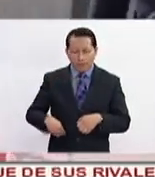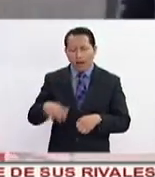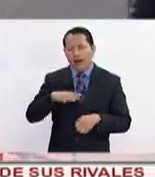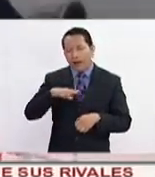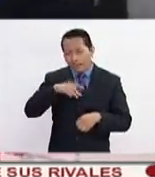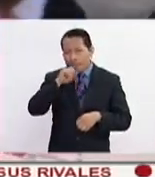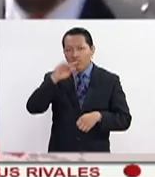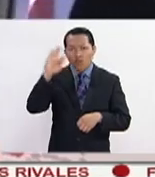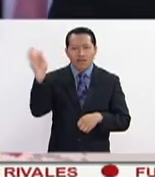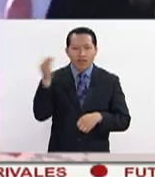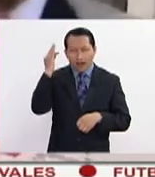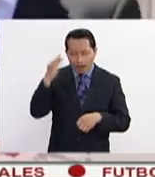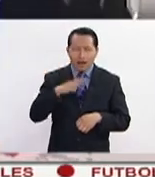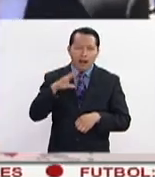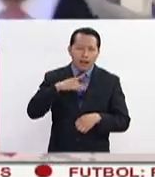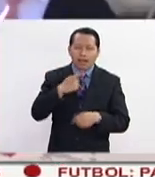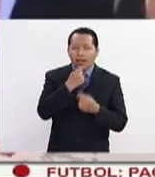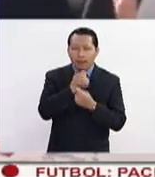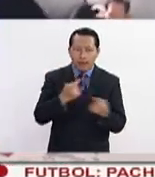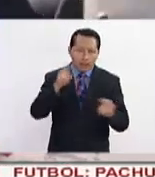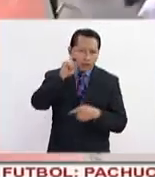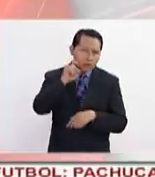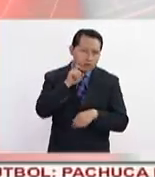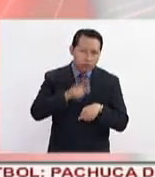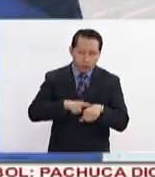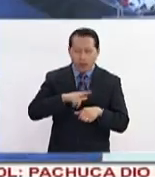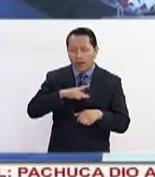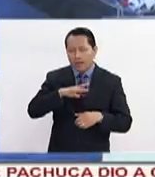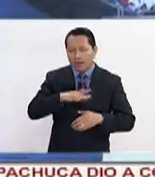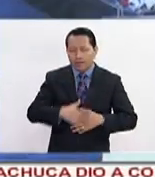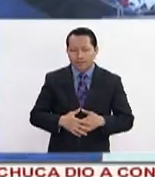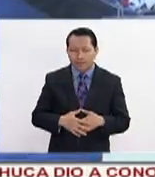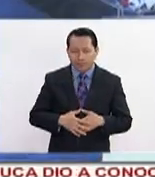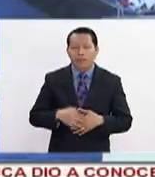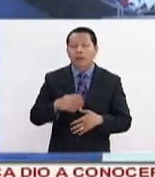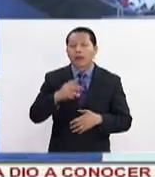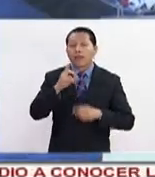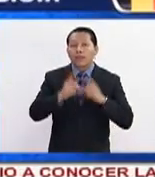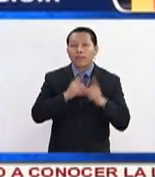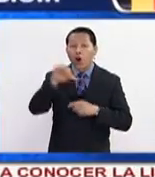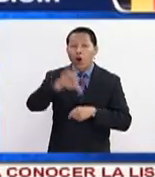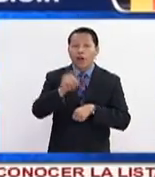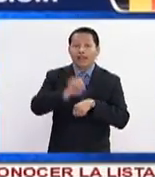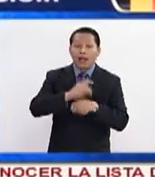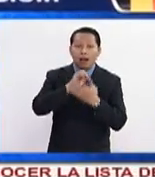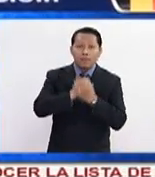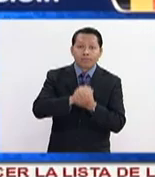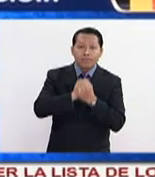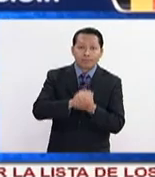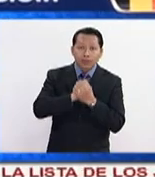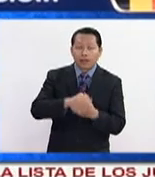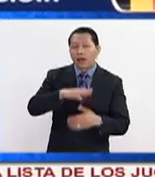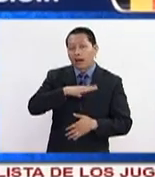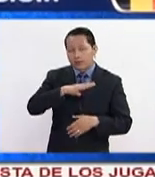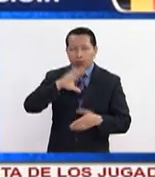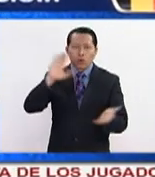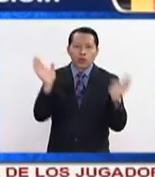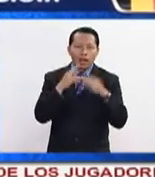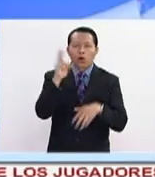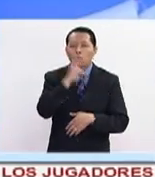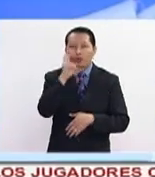cargo federal de tráfico sexual de menores. Y en los deportes, hoy se llevará a cabo el sorteo del Mundial de